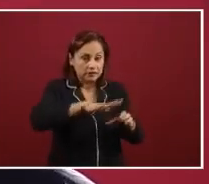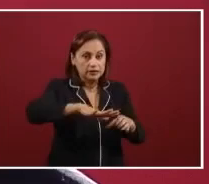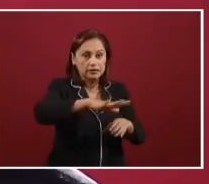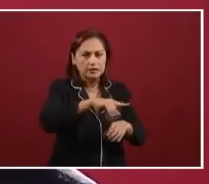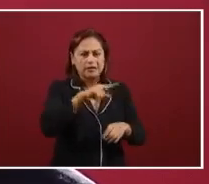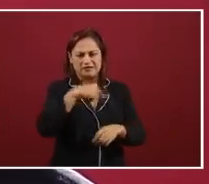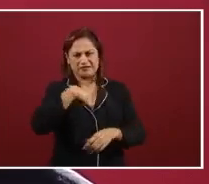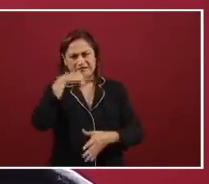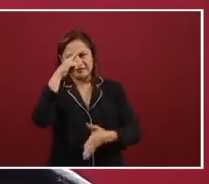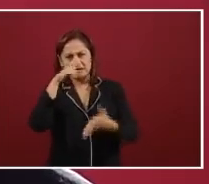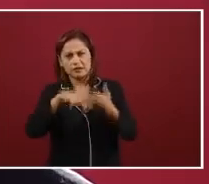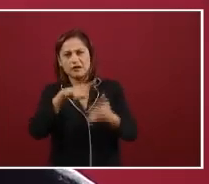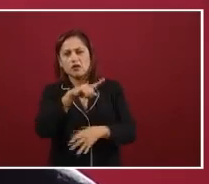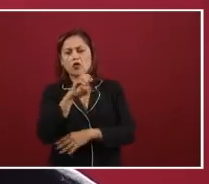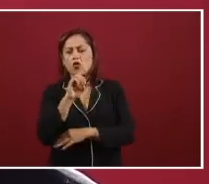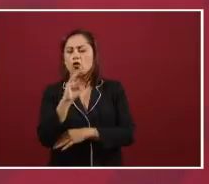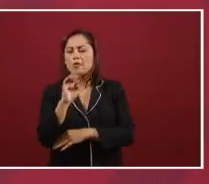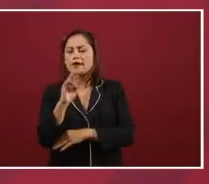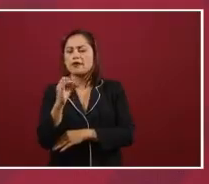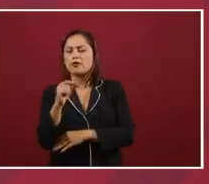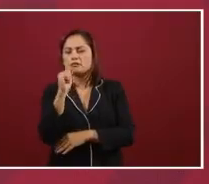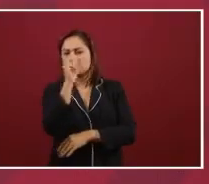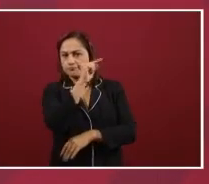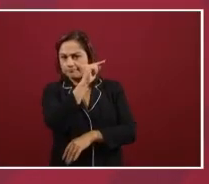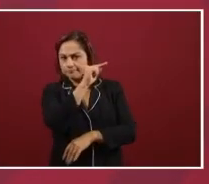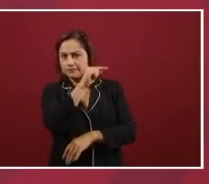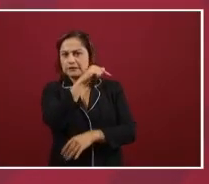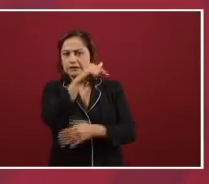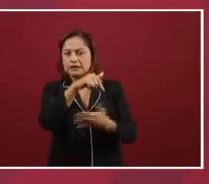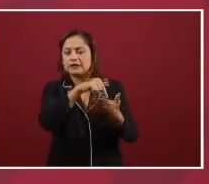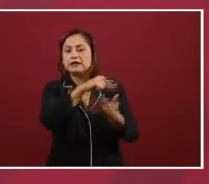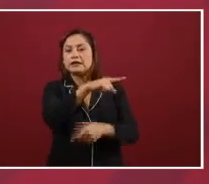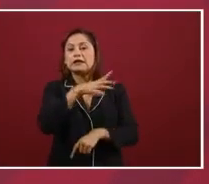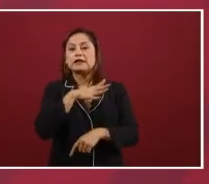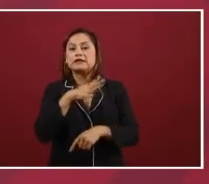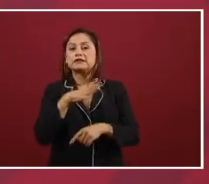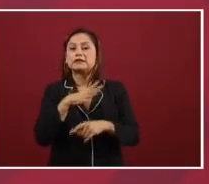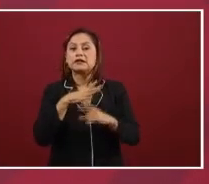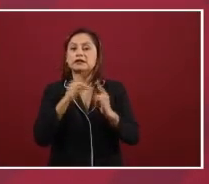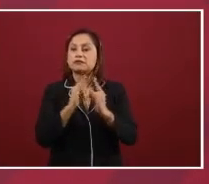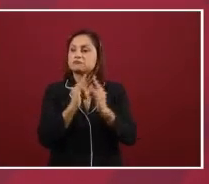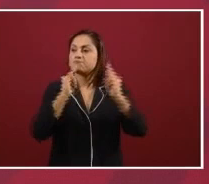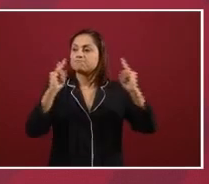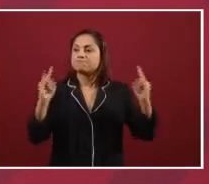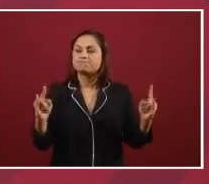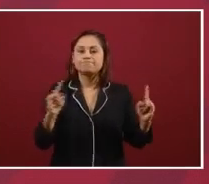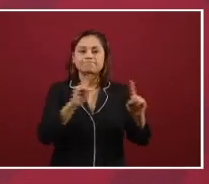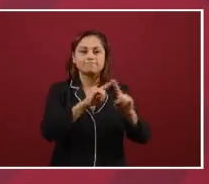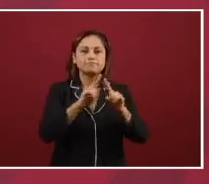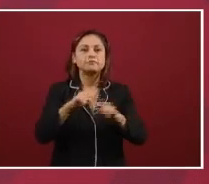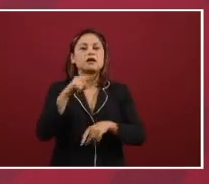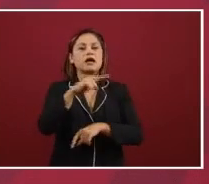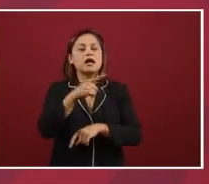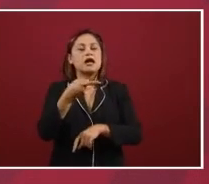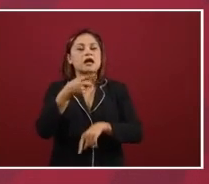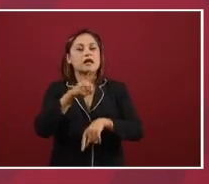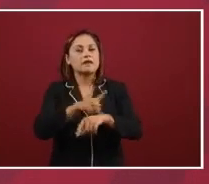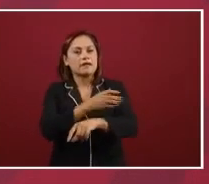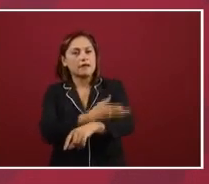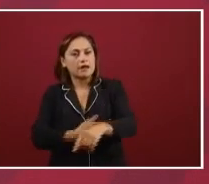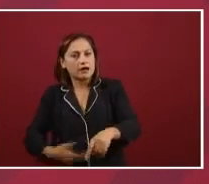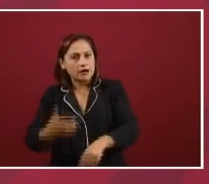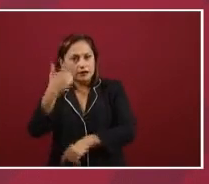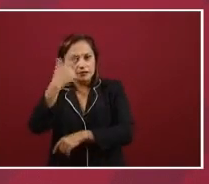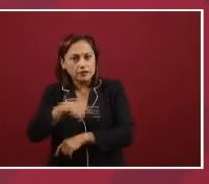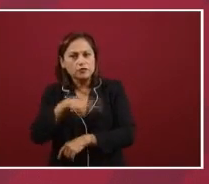hay canchas y todas las tardes, noches se utilizan, no